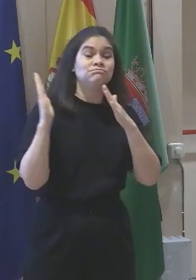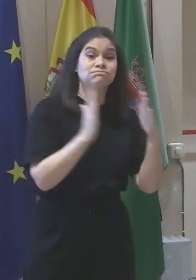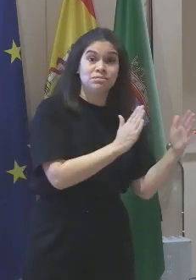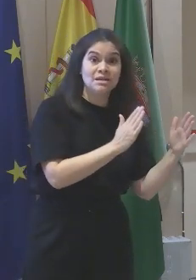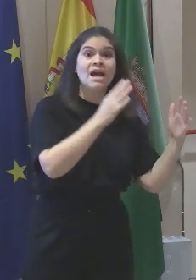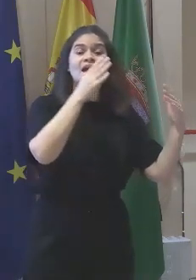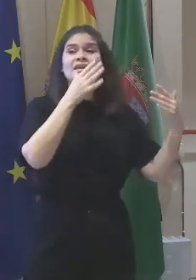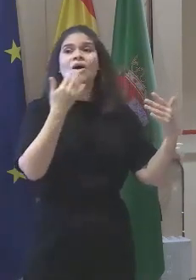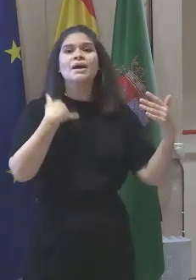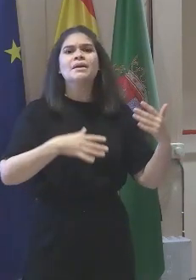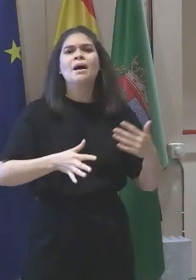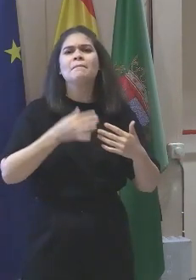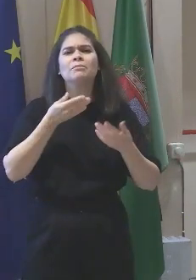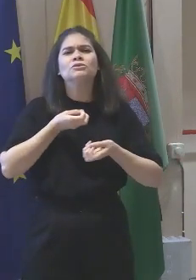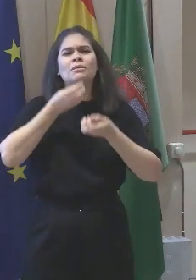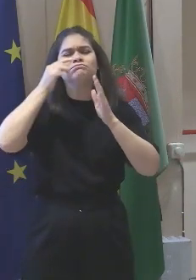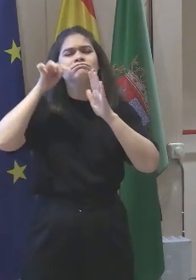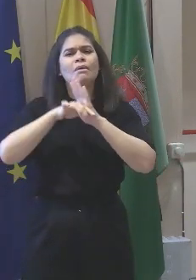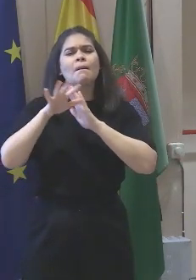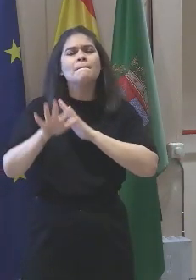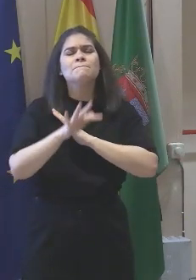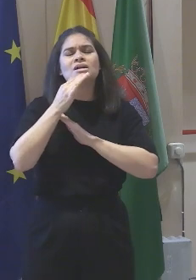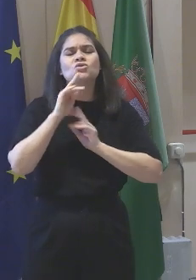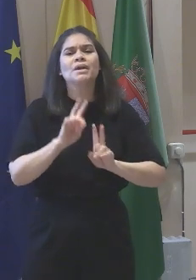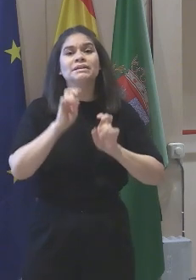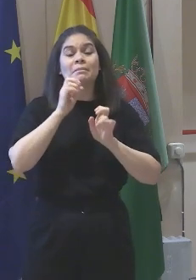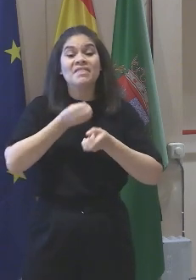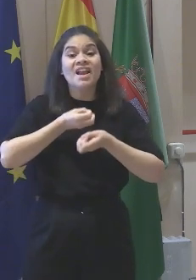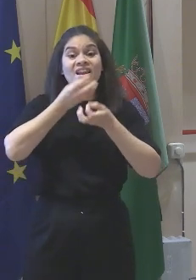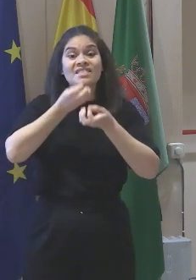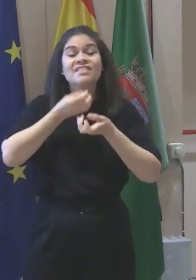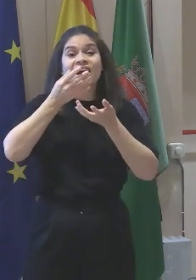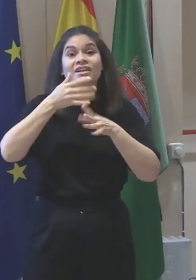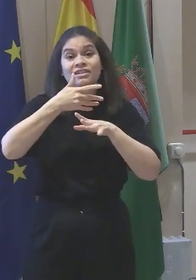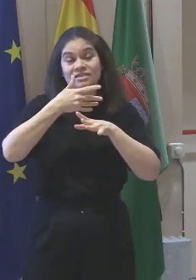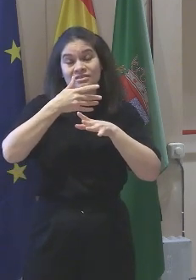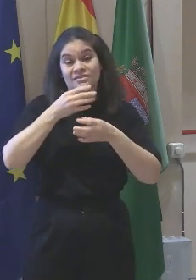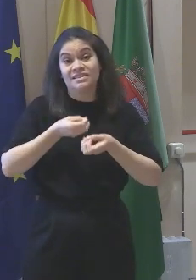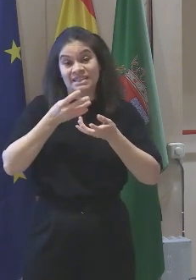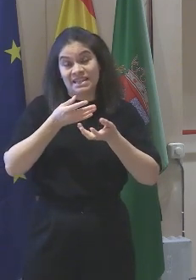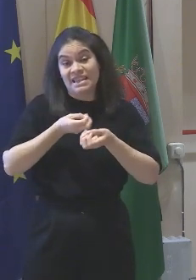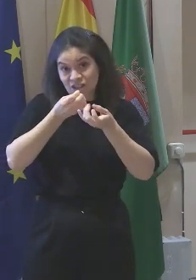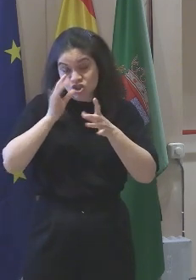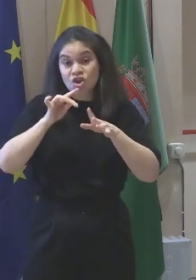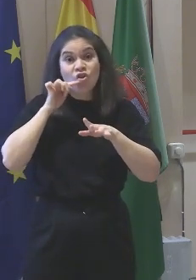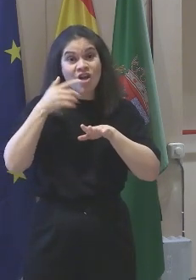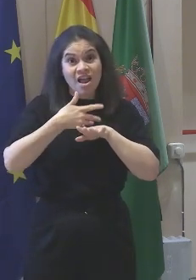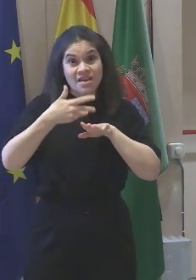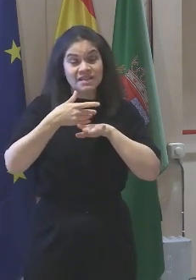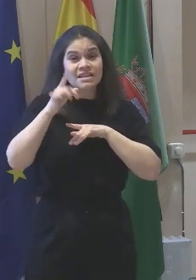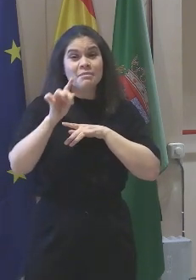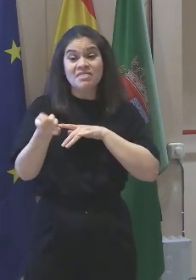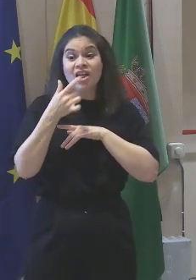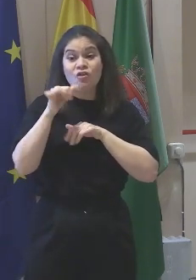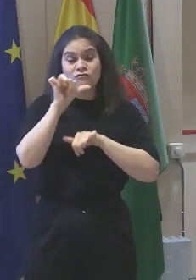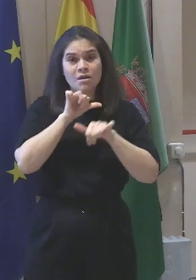al diagnóstico de la diabetes y a estas novedades que hay en los fármacos modificadores del